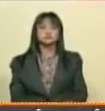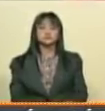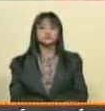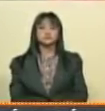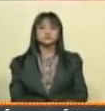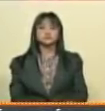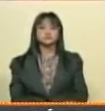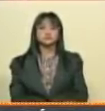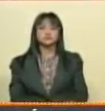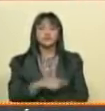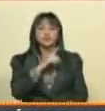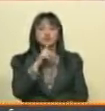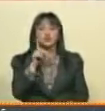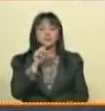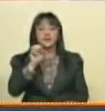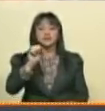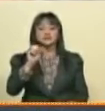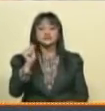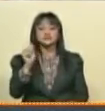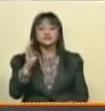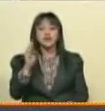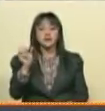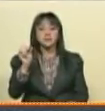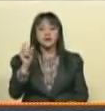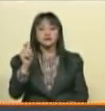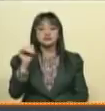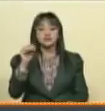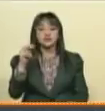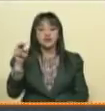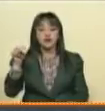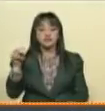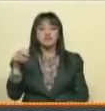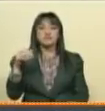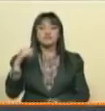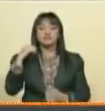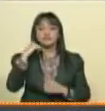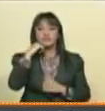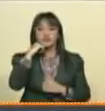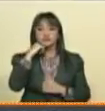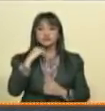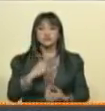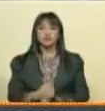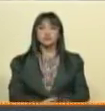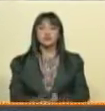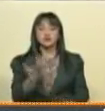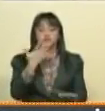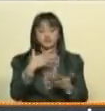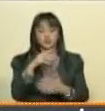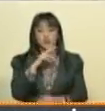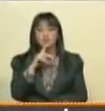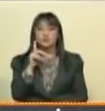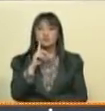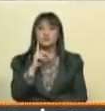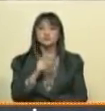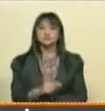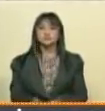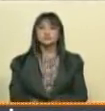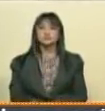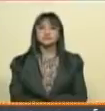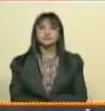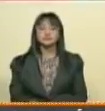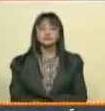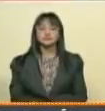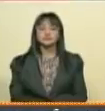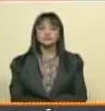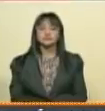Sebastián Francisco de Miranda, hoy de cumpleaños. Quisimos hacer, como parte de la agenda de